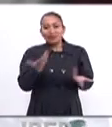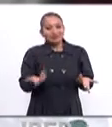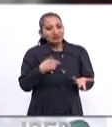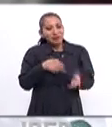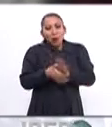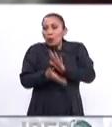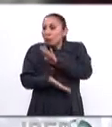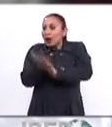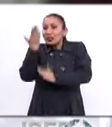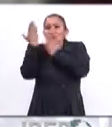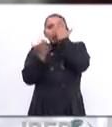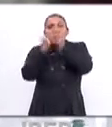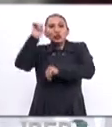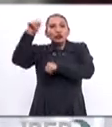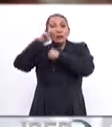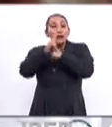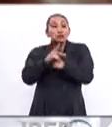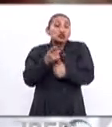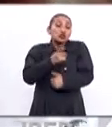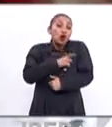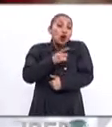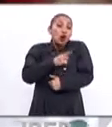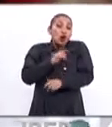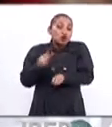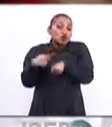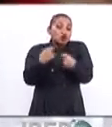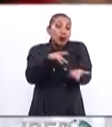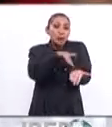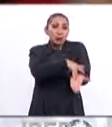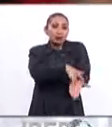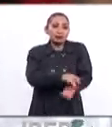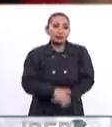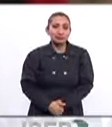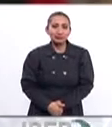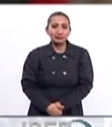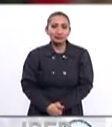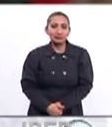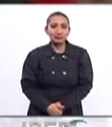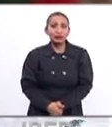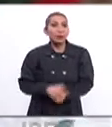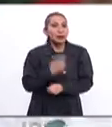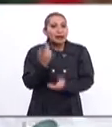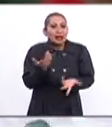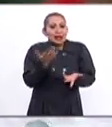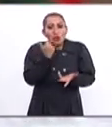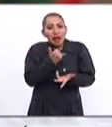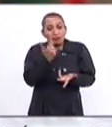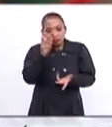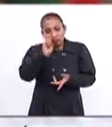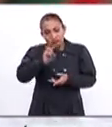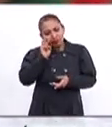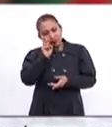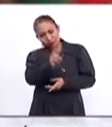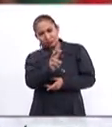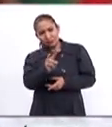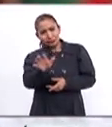una movilidad académica a menos que nosotros les demos esa oportunidad, porque no hay ninguna duda